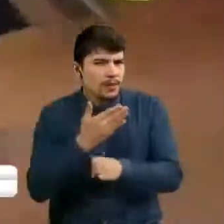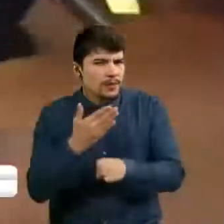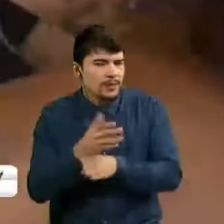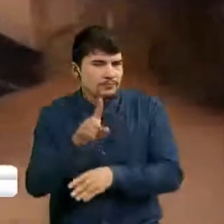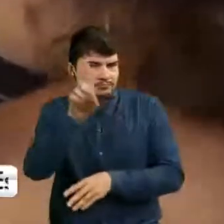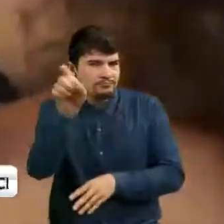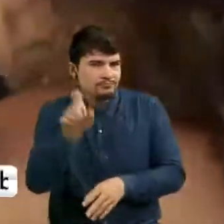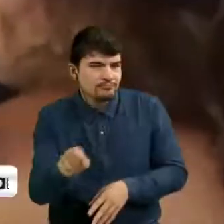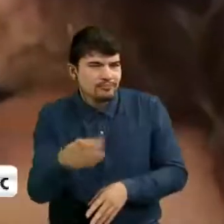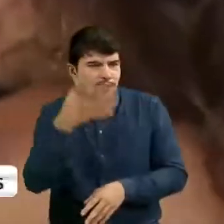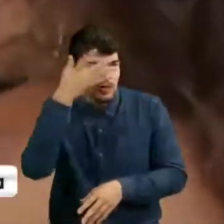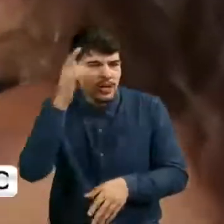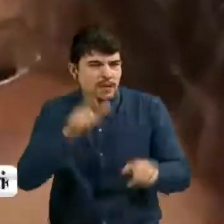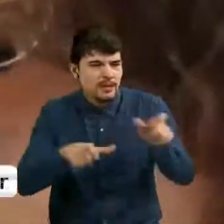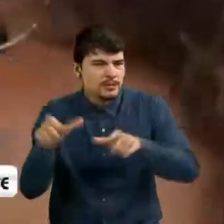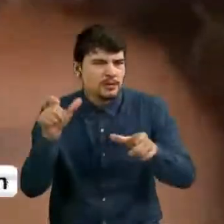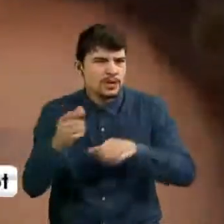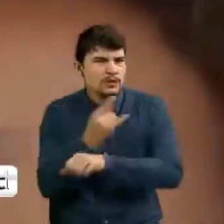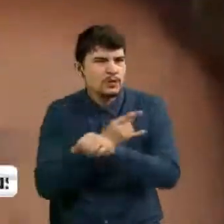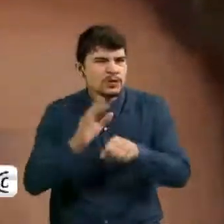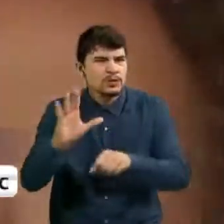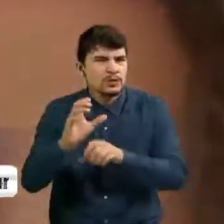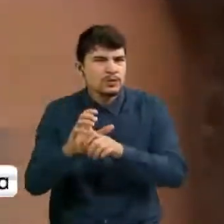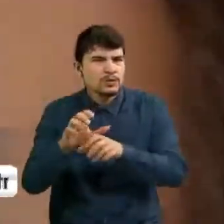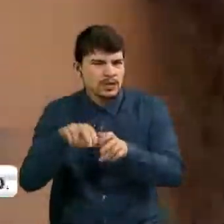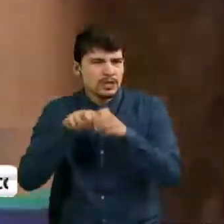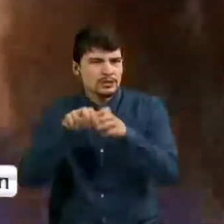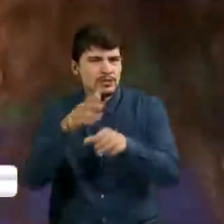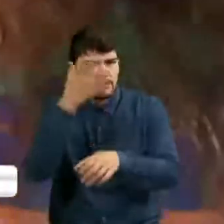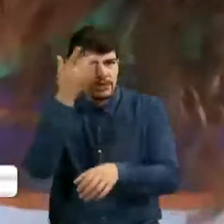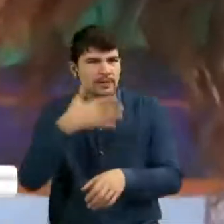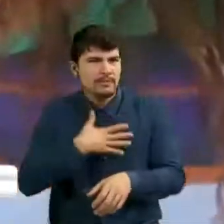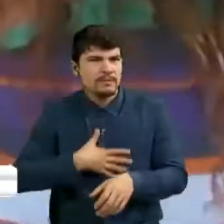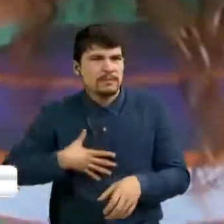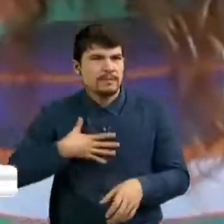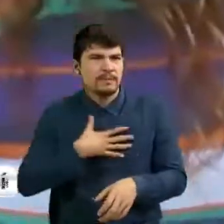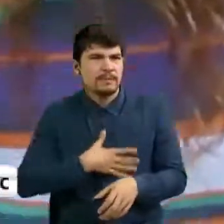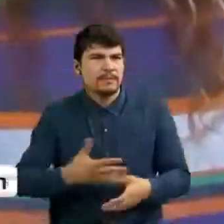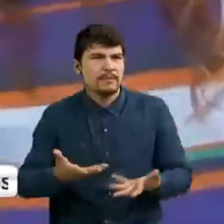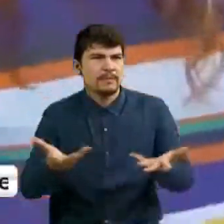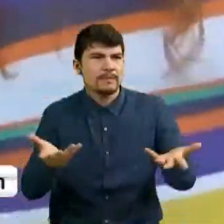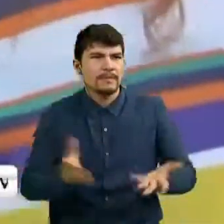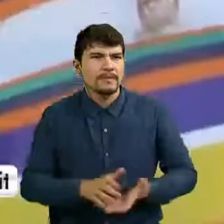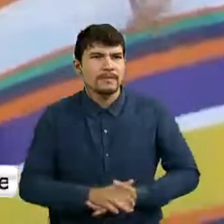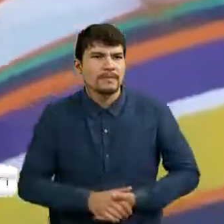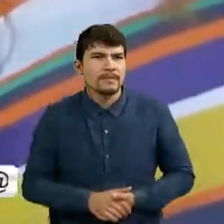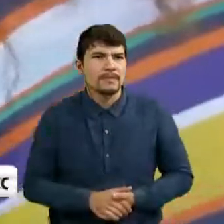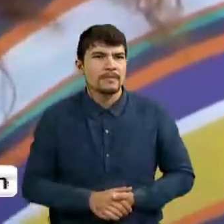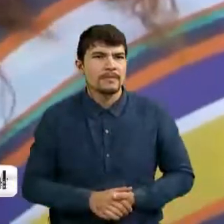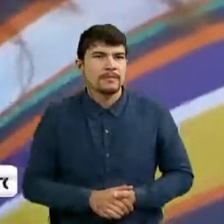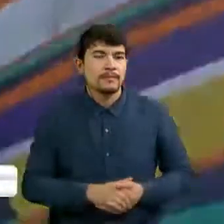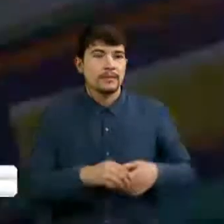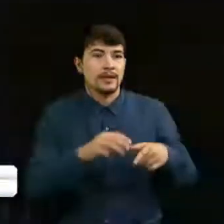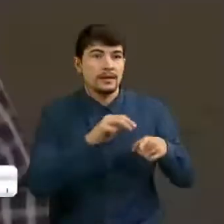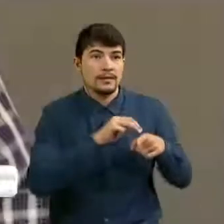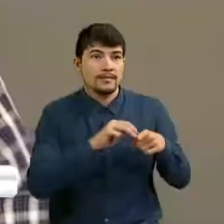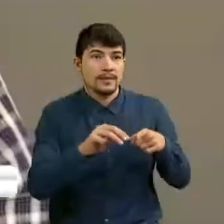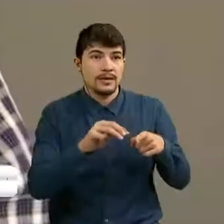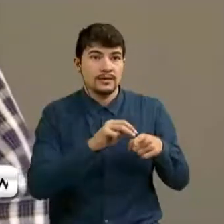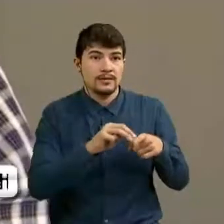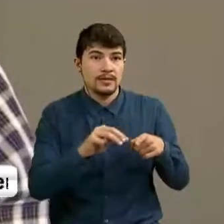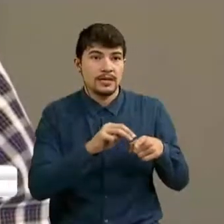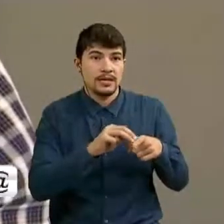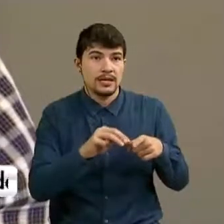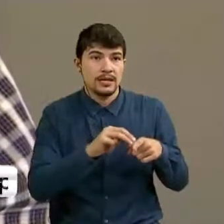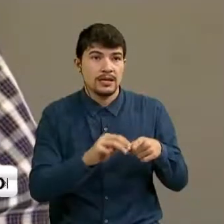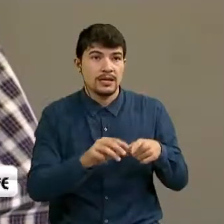¿Por qué el malestar de los usuarios de este transporte? Mire eso, cómo tiene que poner a las personas. Metrolínea, desde sus inicios,